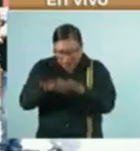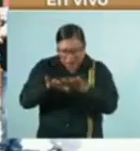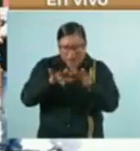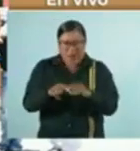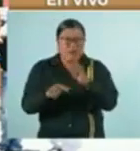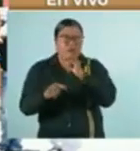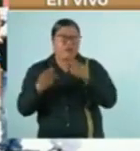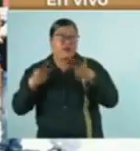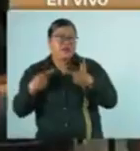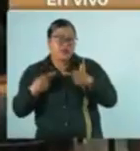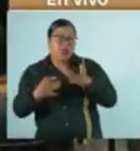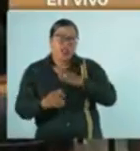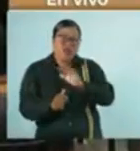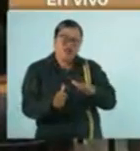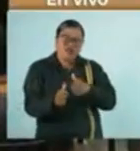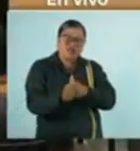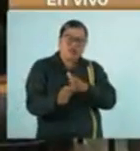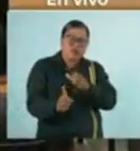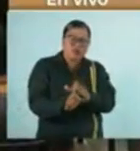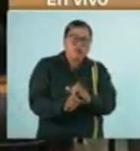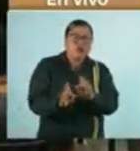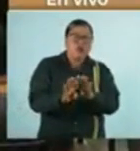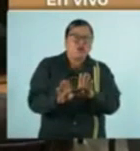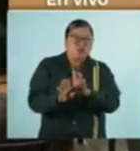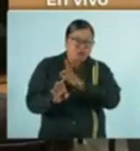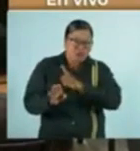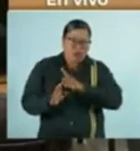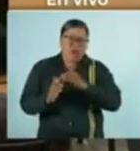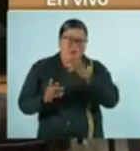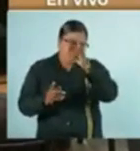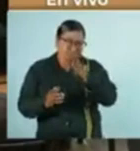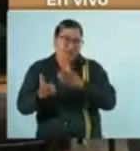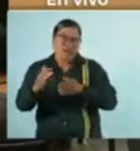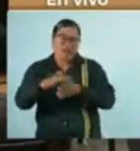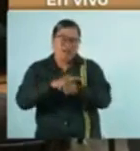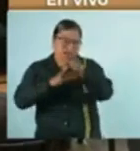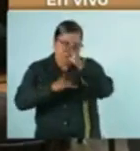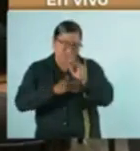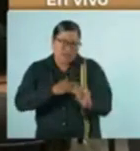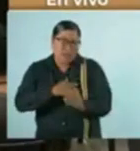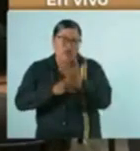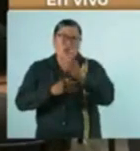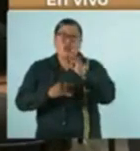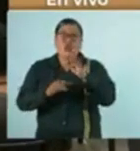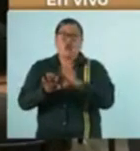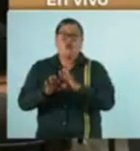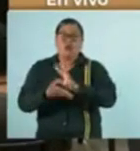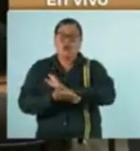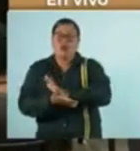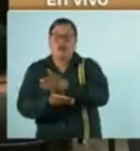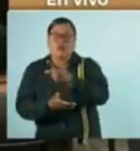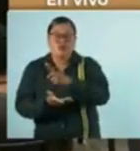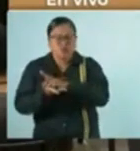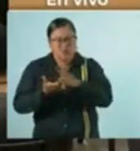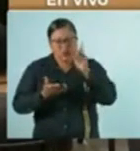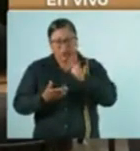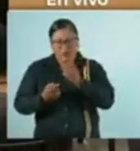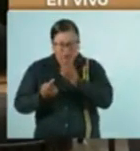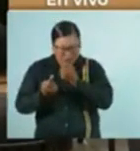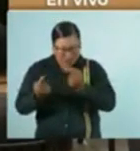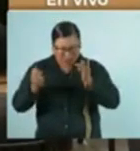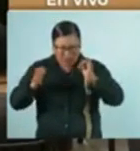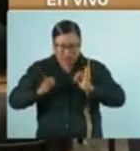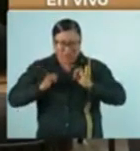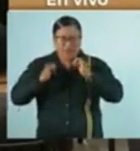personas cuidadoras de cómo garantizar este acceso pleno a las tecnologías sin vulnerar los derechos de niñas, niños y adolescentes. En